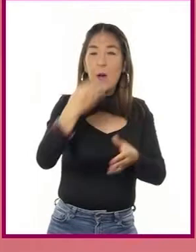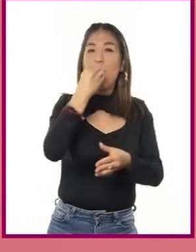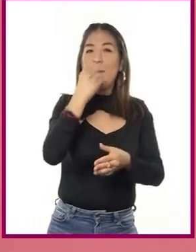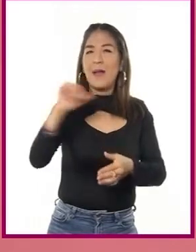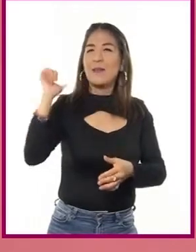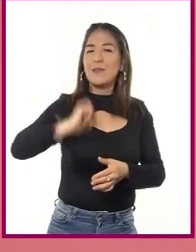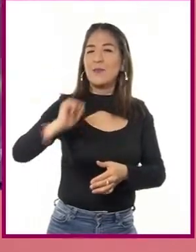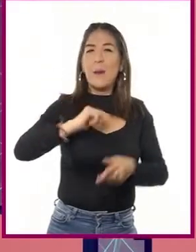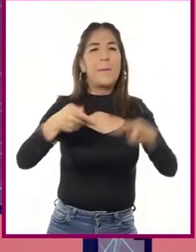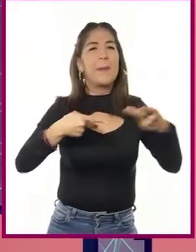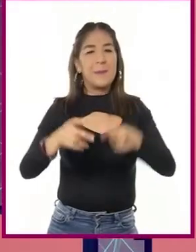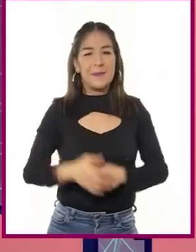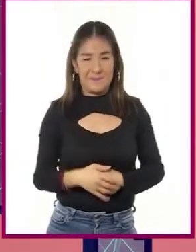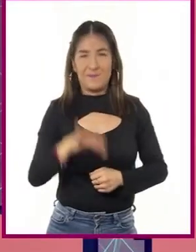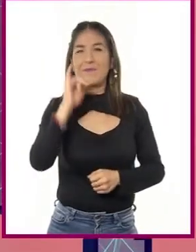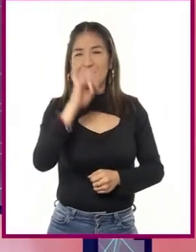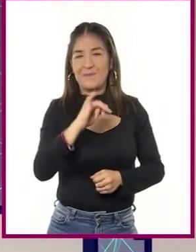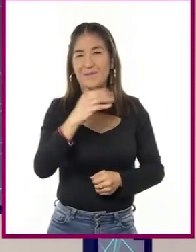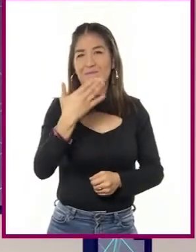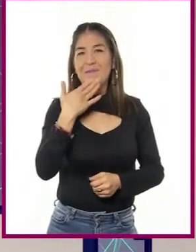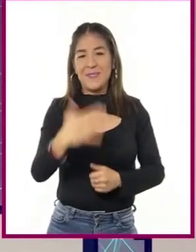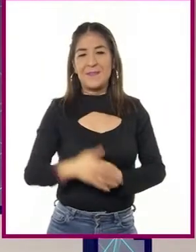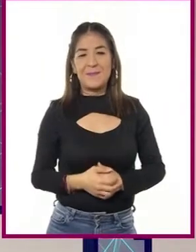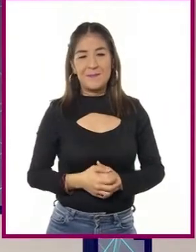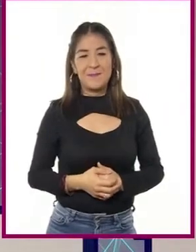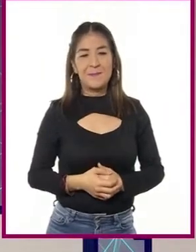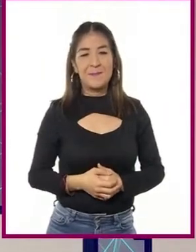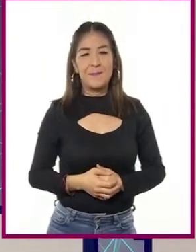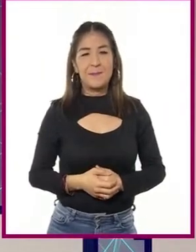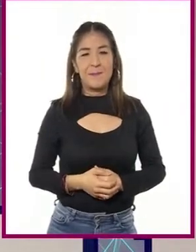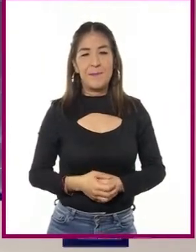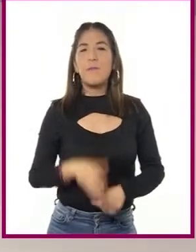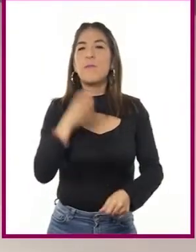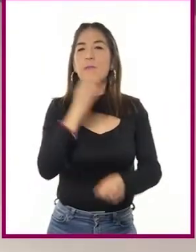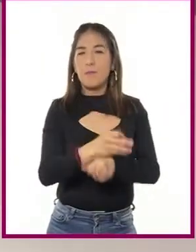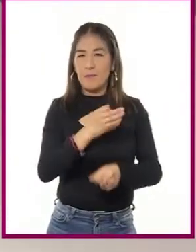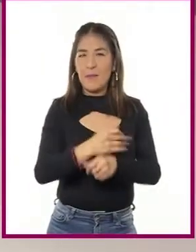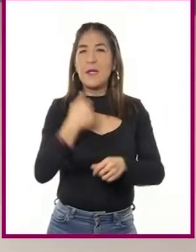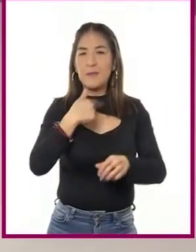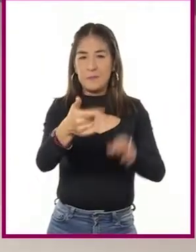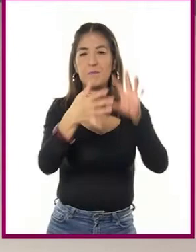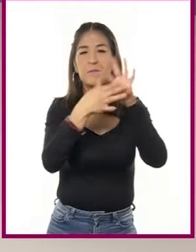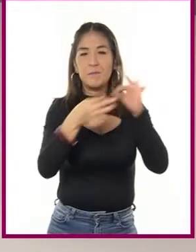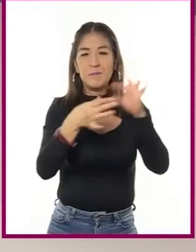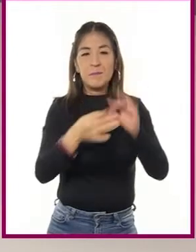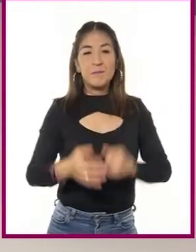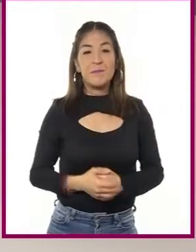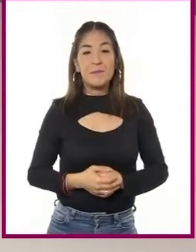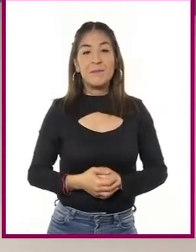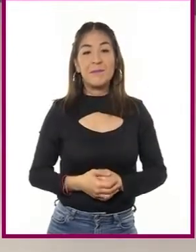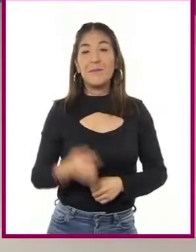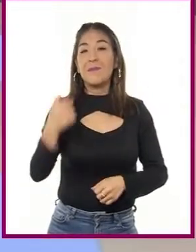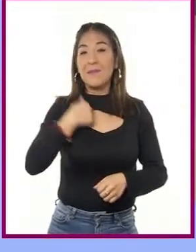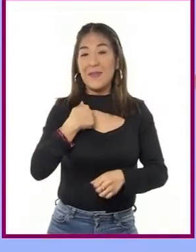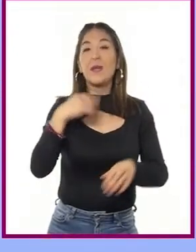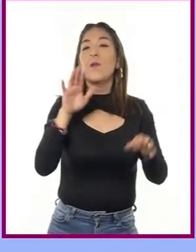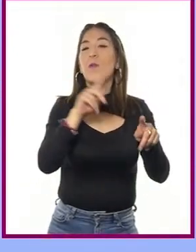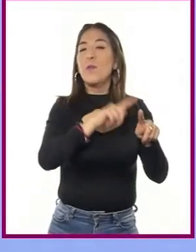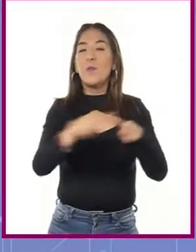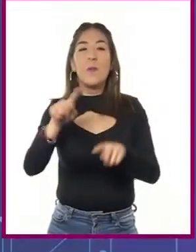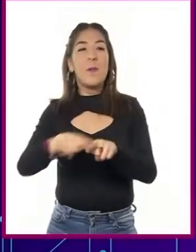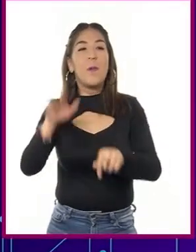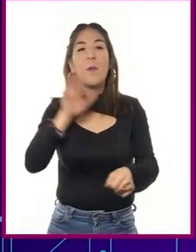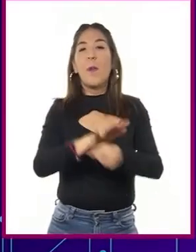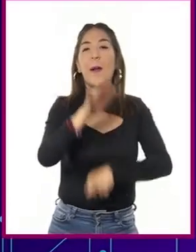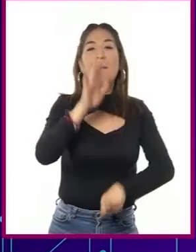saludable? Me agrada tu propuesta. Pues déjeme comentarle que una de mis tantas habilidades son